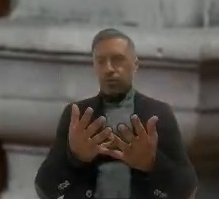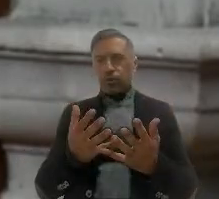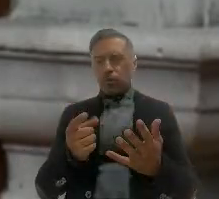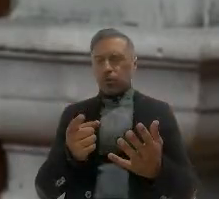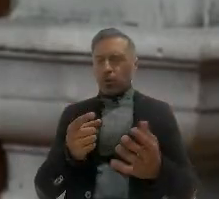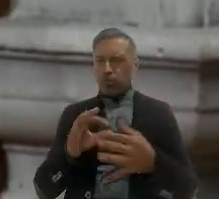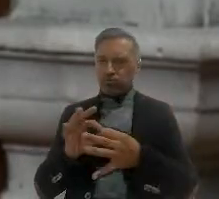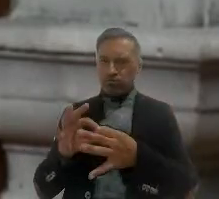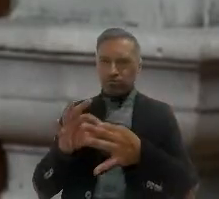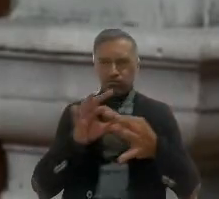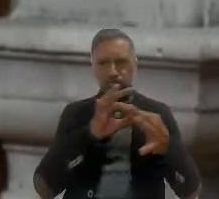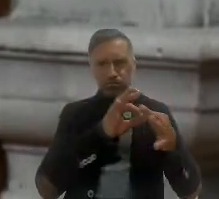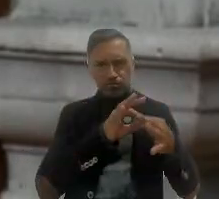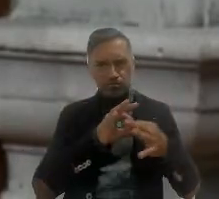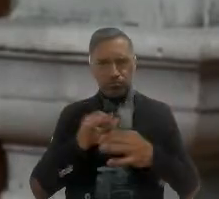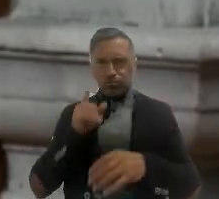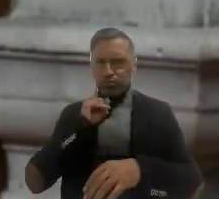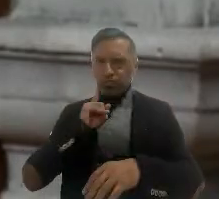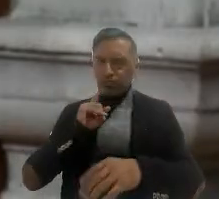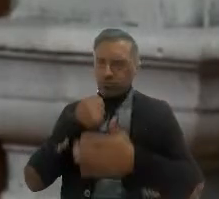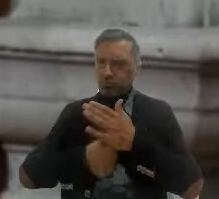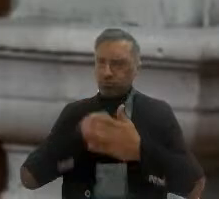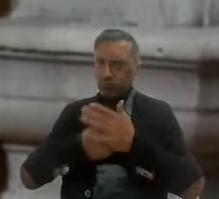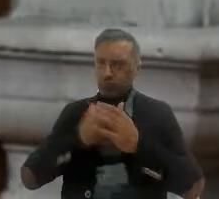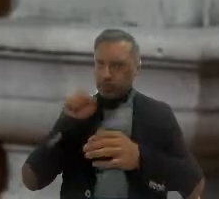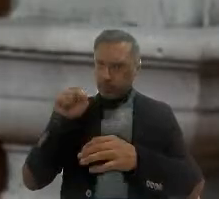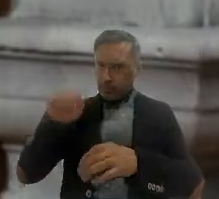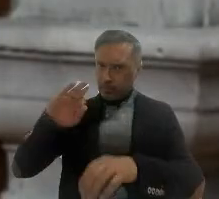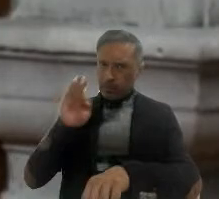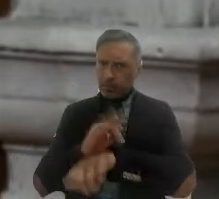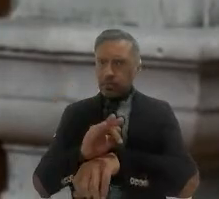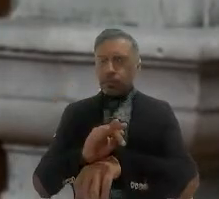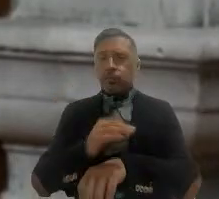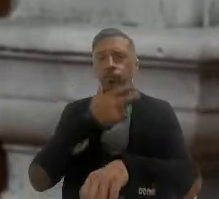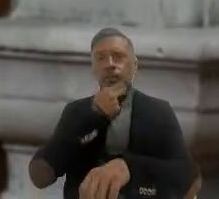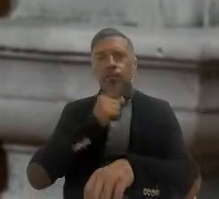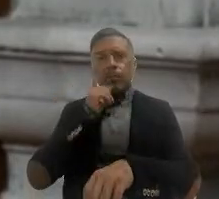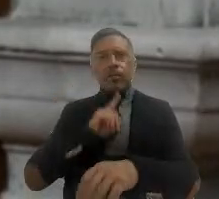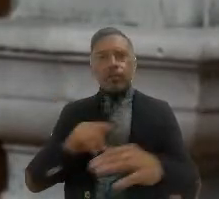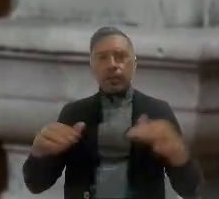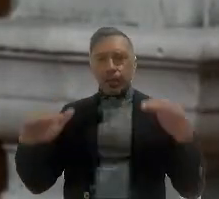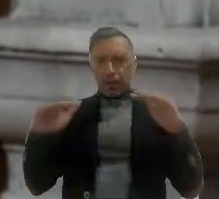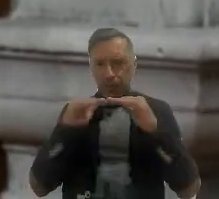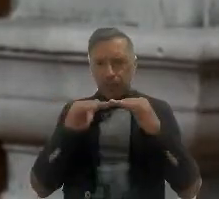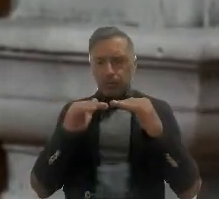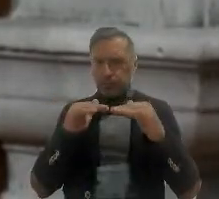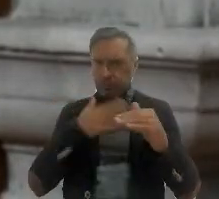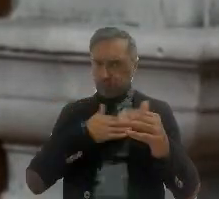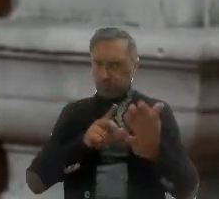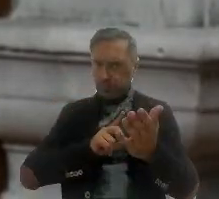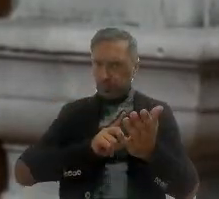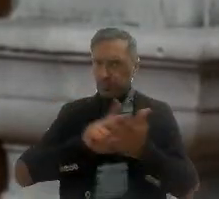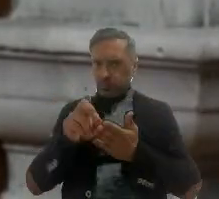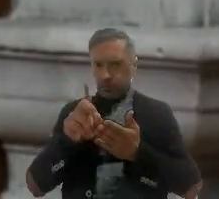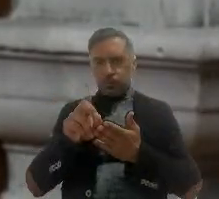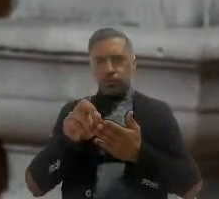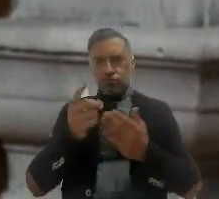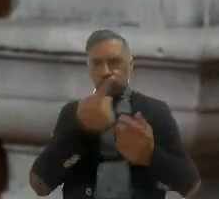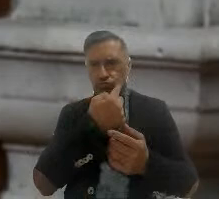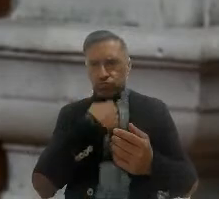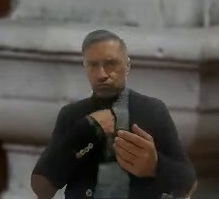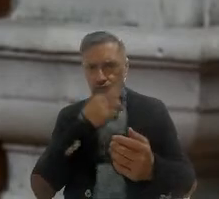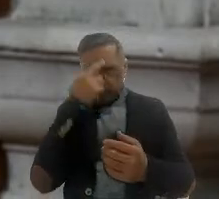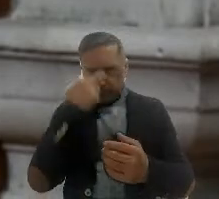nosotras, en busca de la igualdad de derechos, trato y oportunidades. El 8M representa